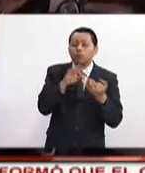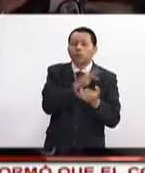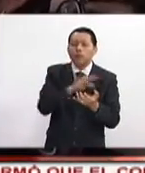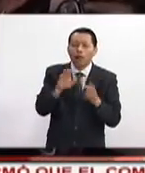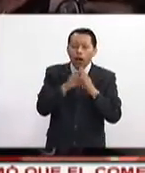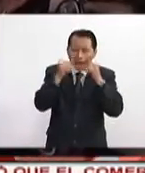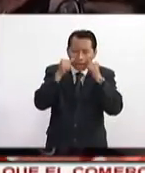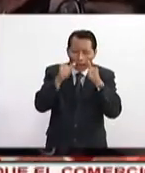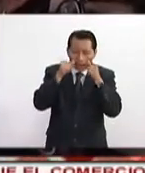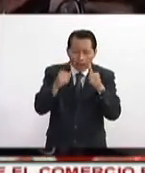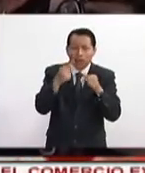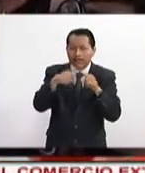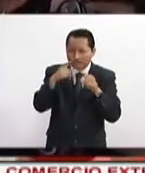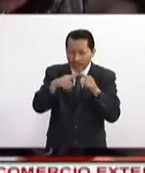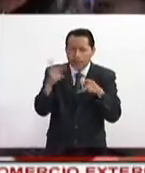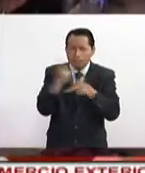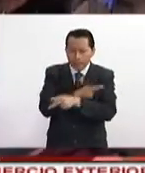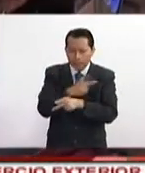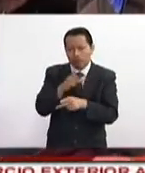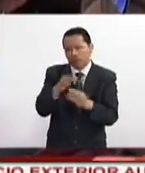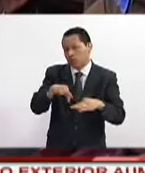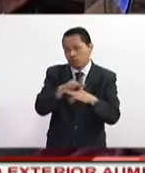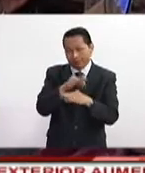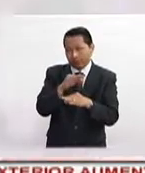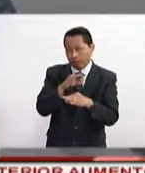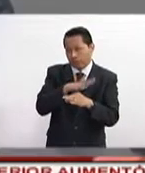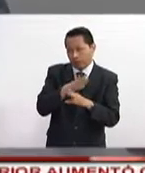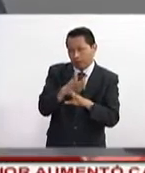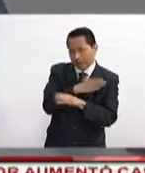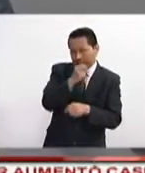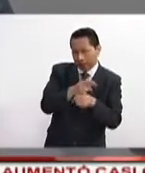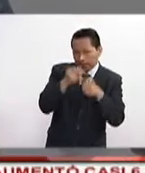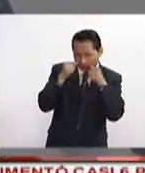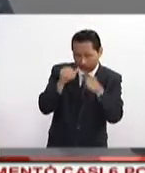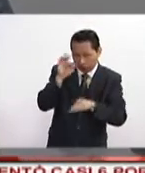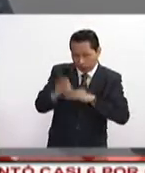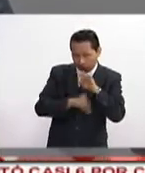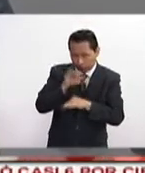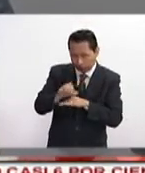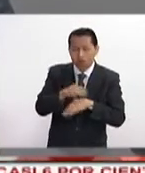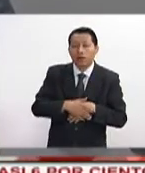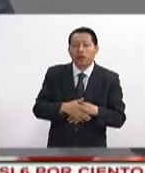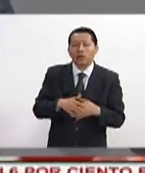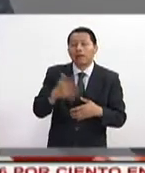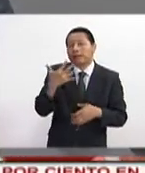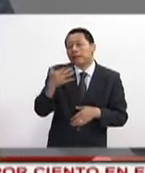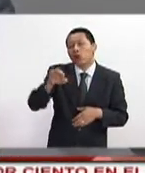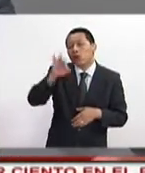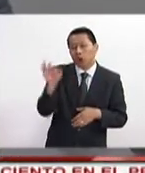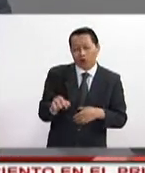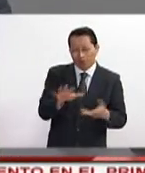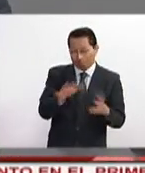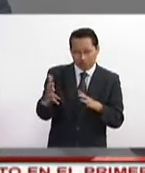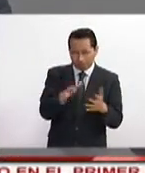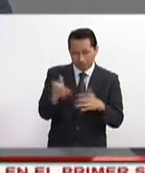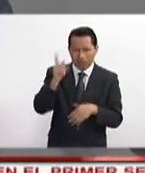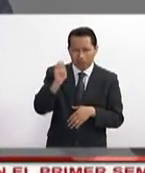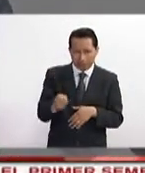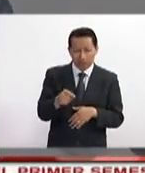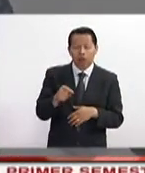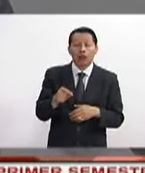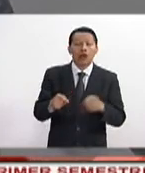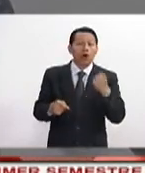a atender los síntomas de manera oportuna en estos pacientes. Alrededor del 25%, o sea, 1 de